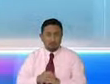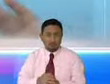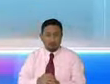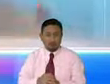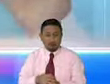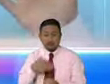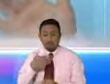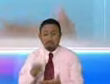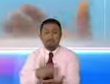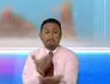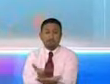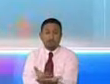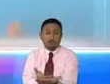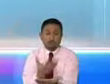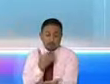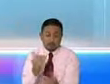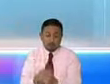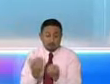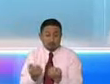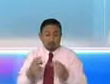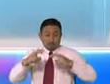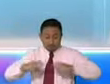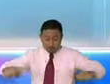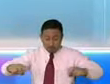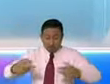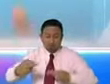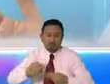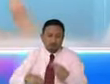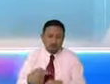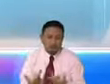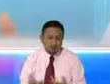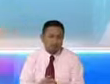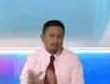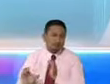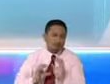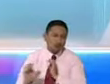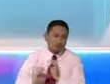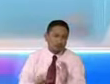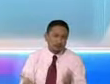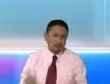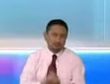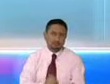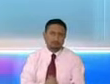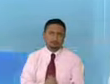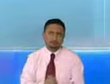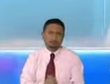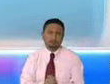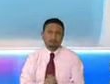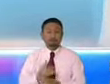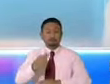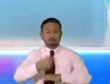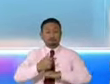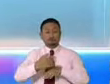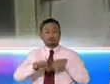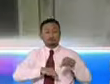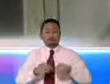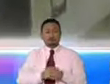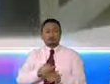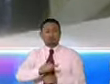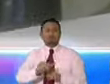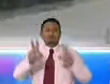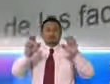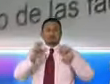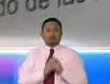Y ahí veamos, sentémonos a negociar. Además, el gerente se refirió a otro tema y reveló